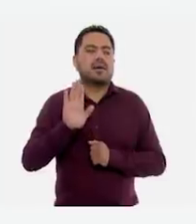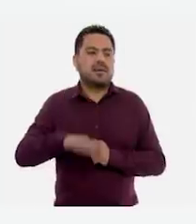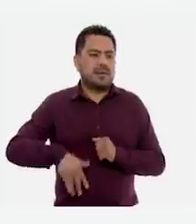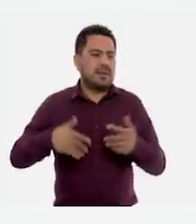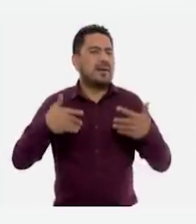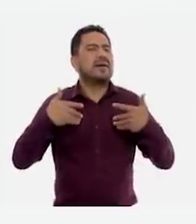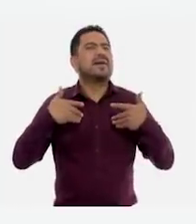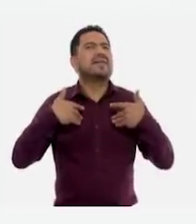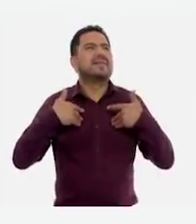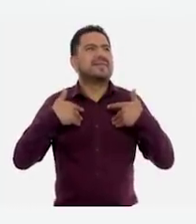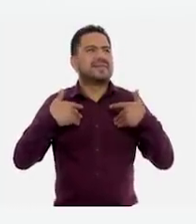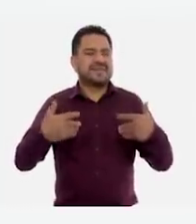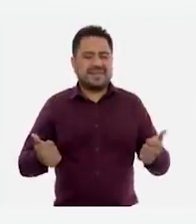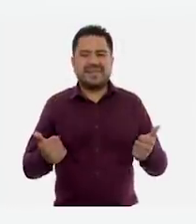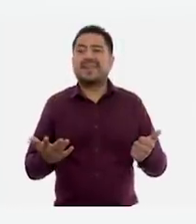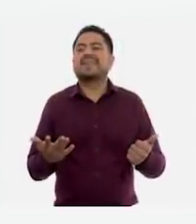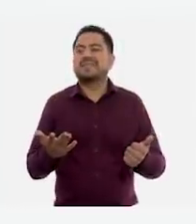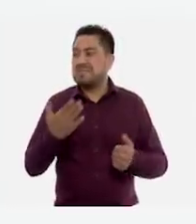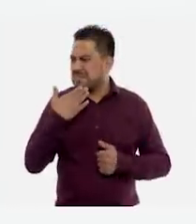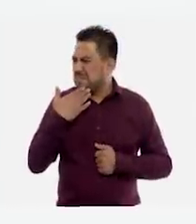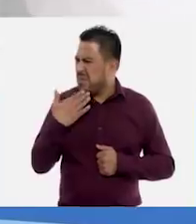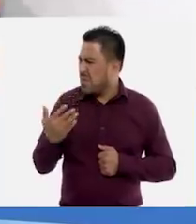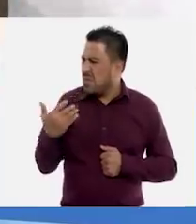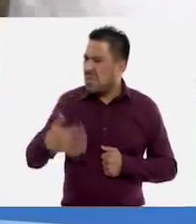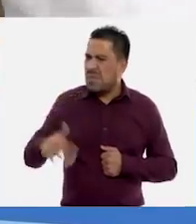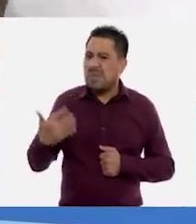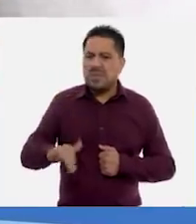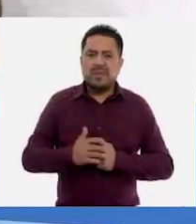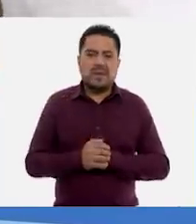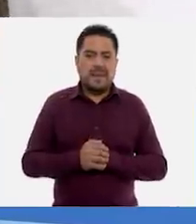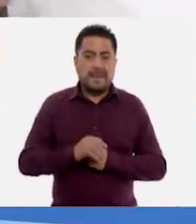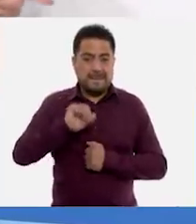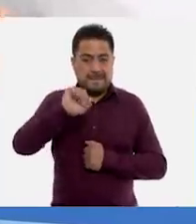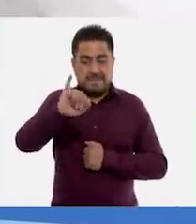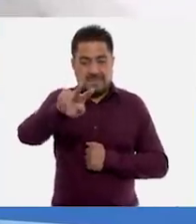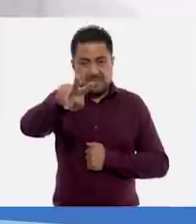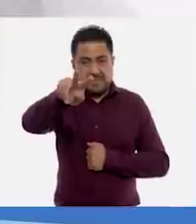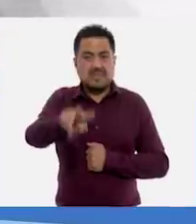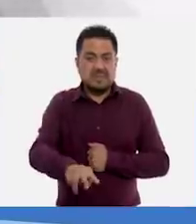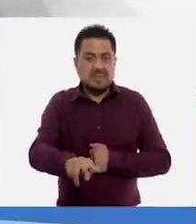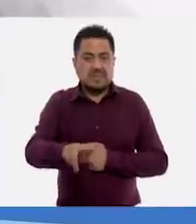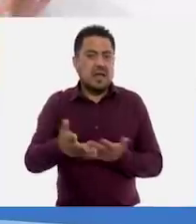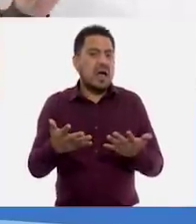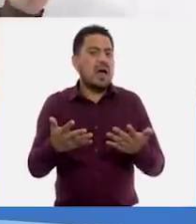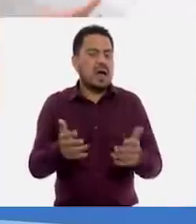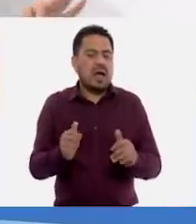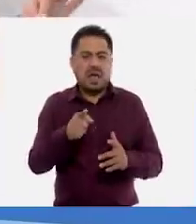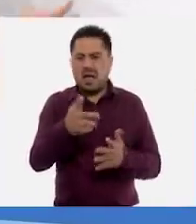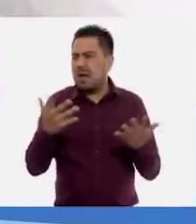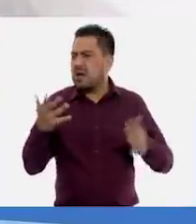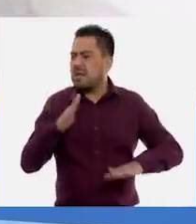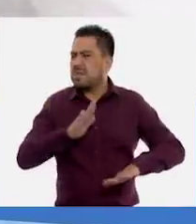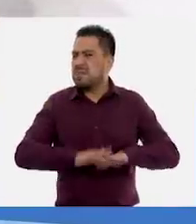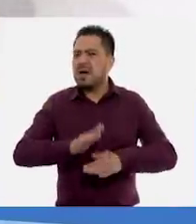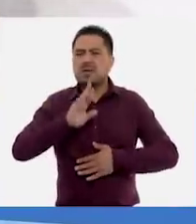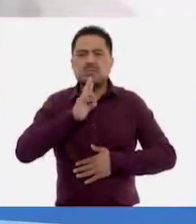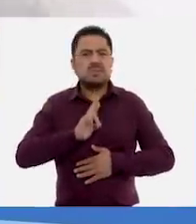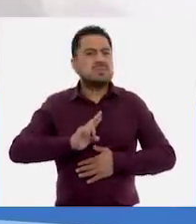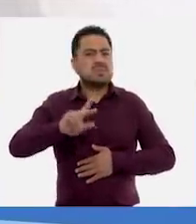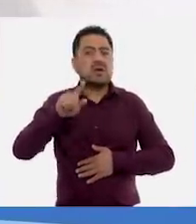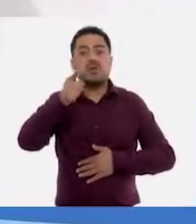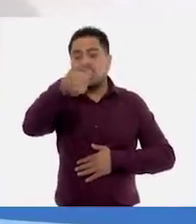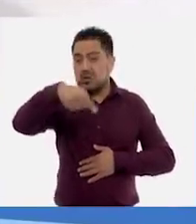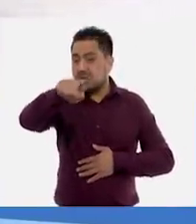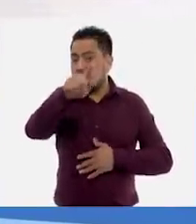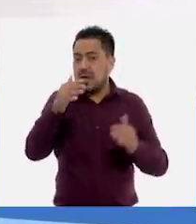¿Qué tal? Ya la entendí, ahora sí. ¡Muy bien! Es verdad, ya lo haces muy bien. Ustedes